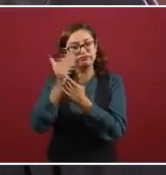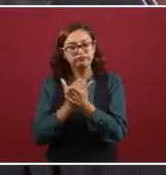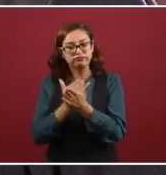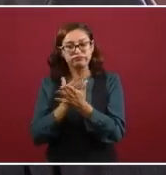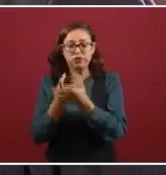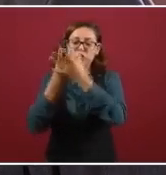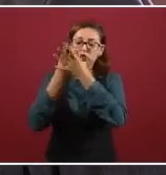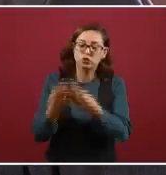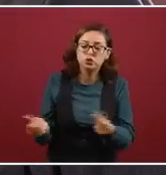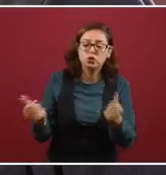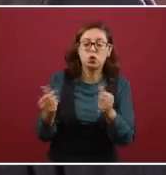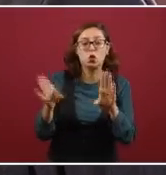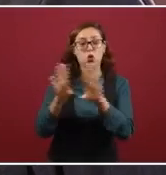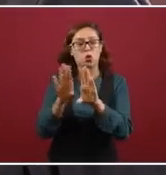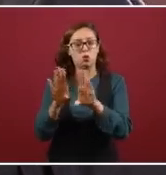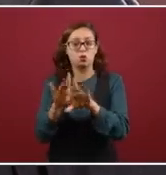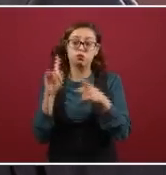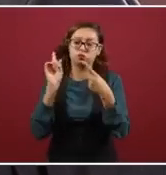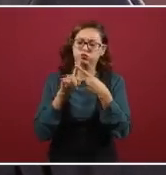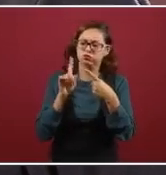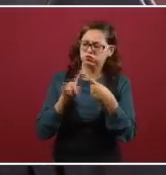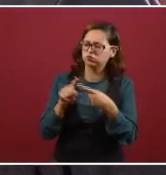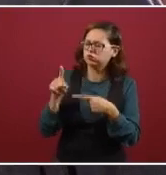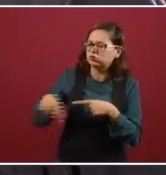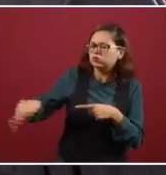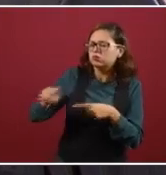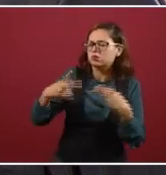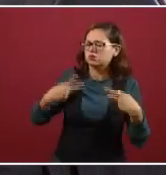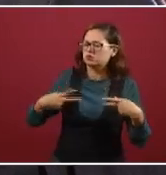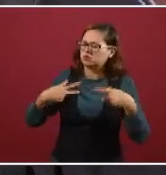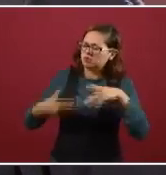primero atendiendo las causas, que haya